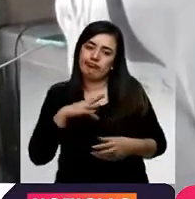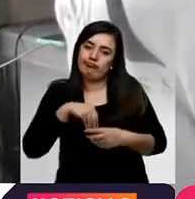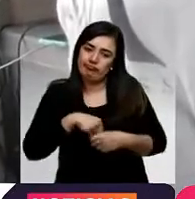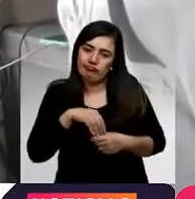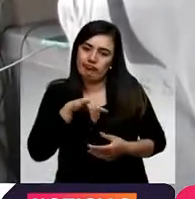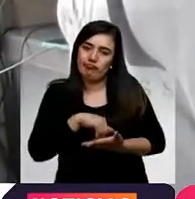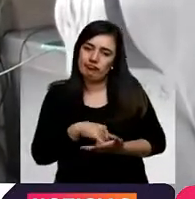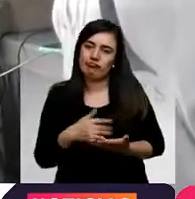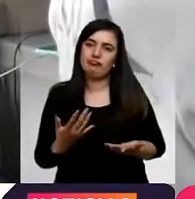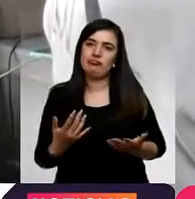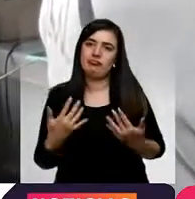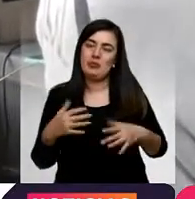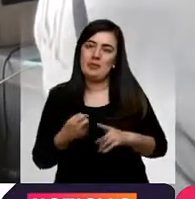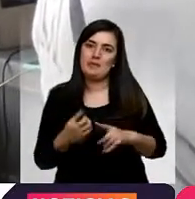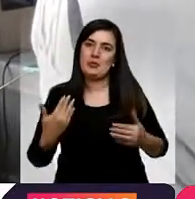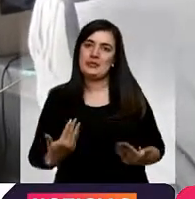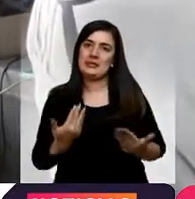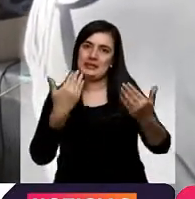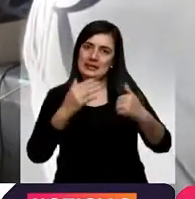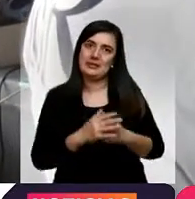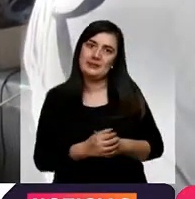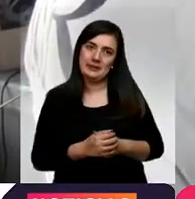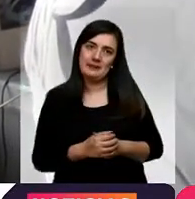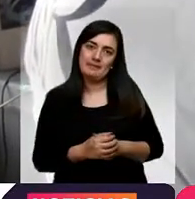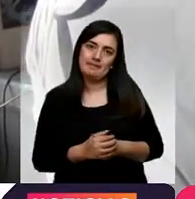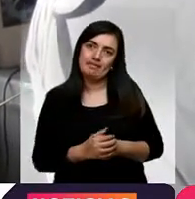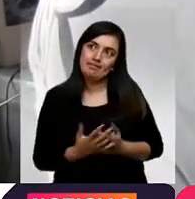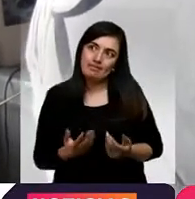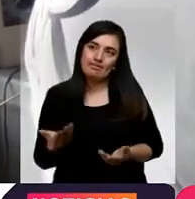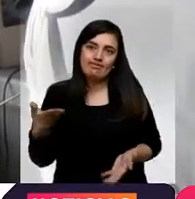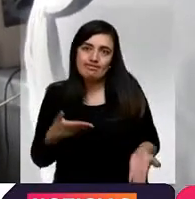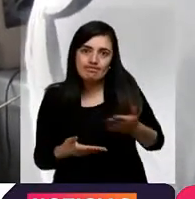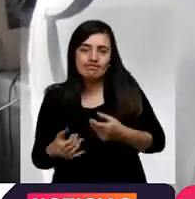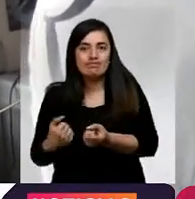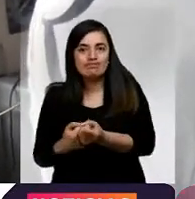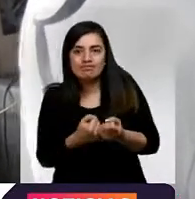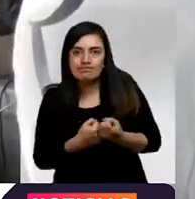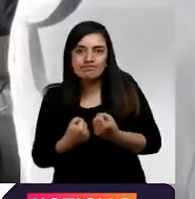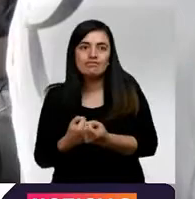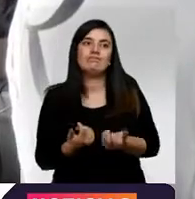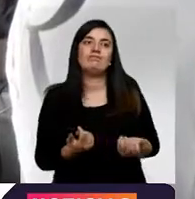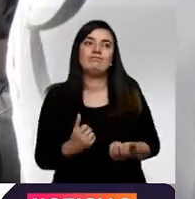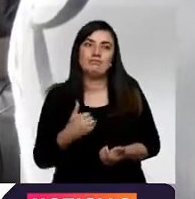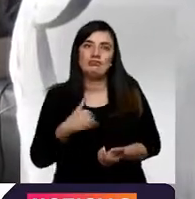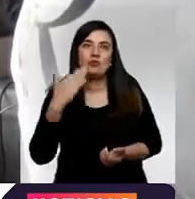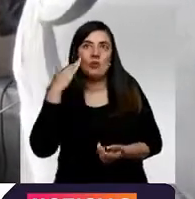de ese boom, aportando con lo que yo sé hacer, con el arte.